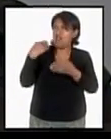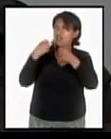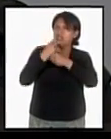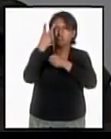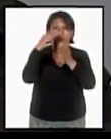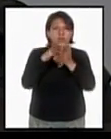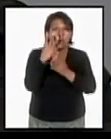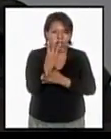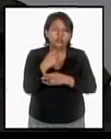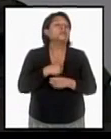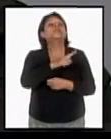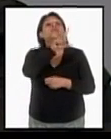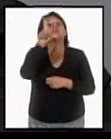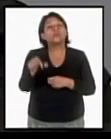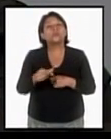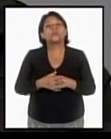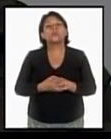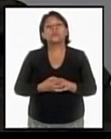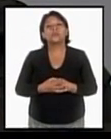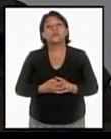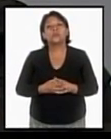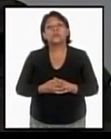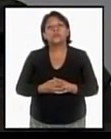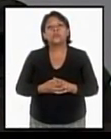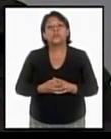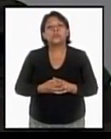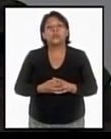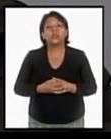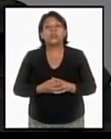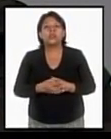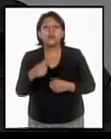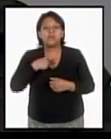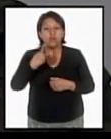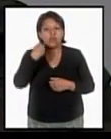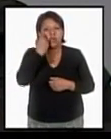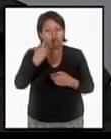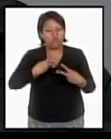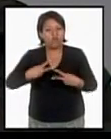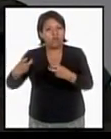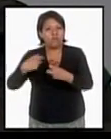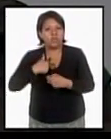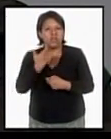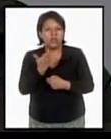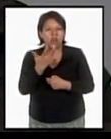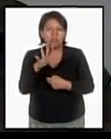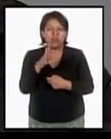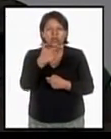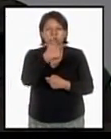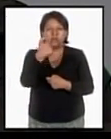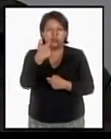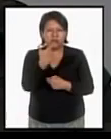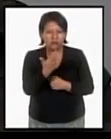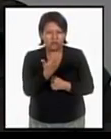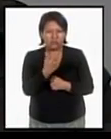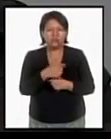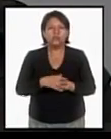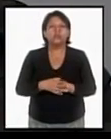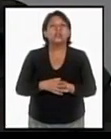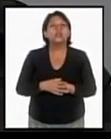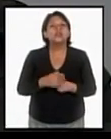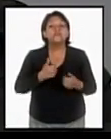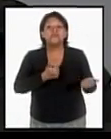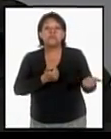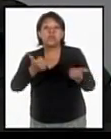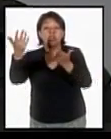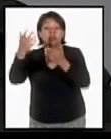Entonces, luego ya quieren quitar mi dinero, como tenía como 600 pesos y mi celular, y me